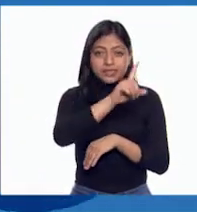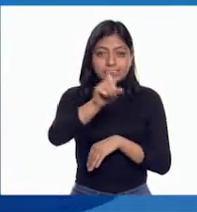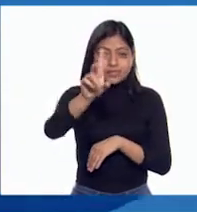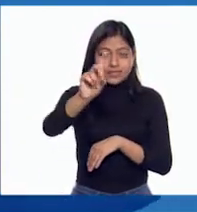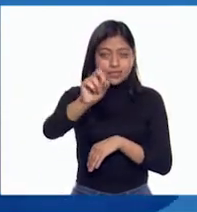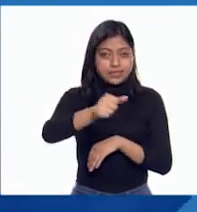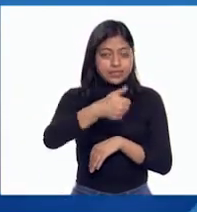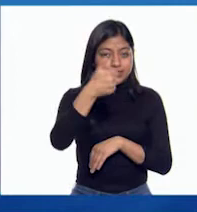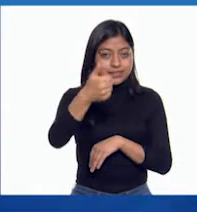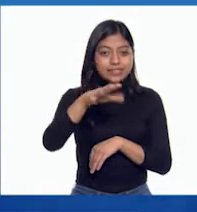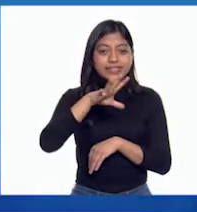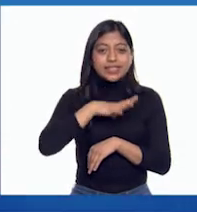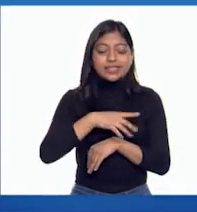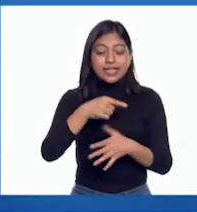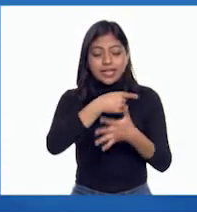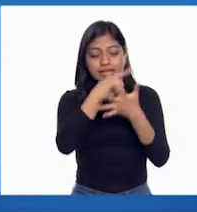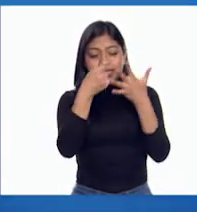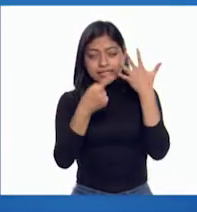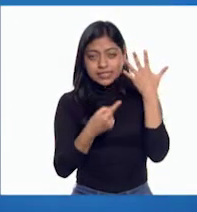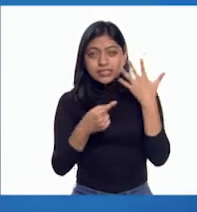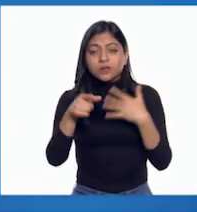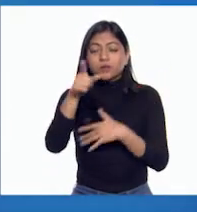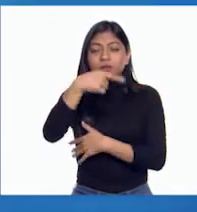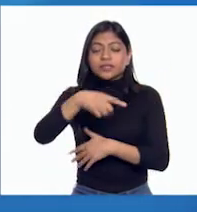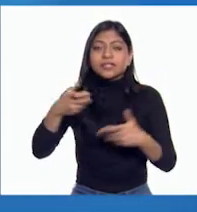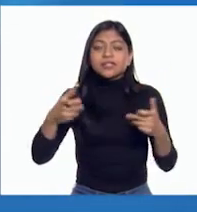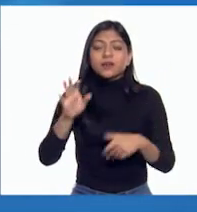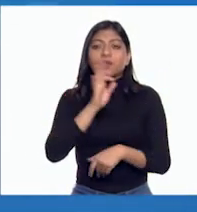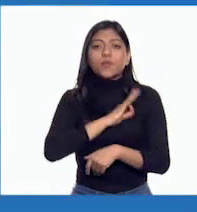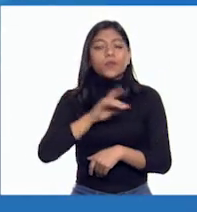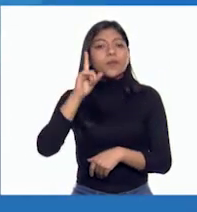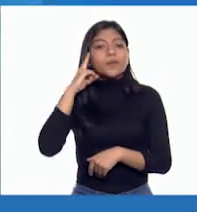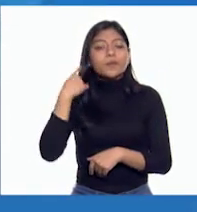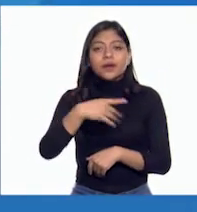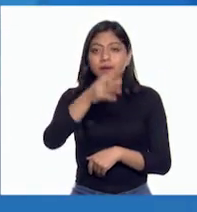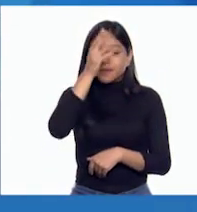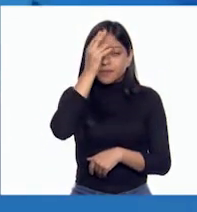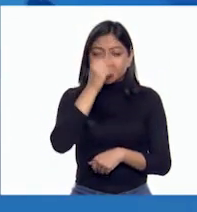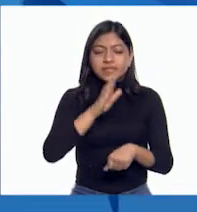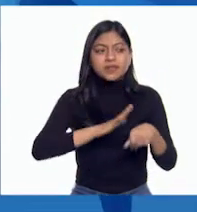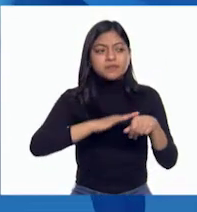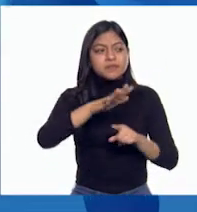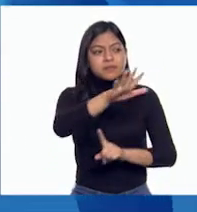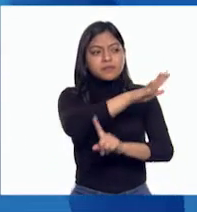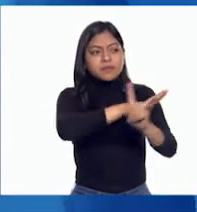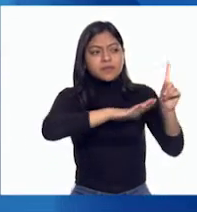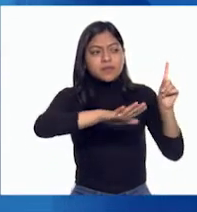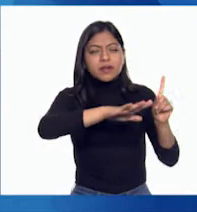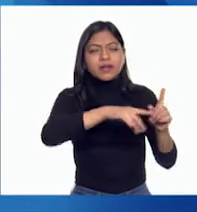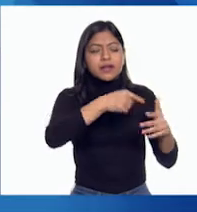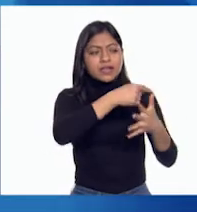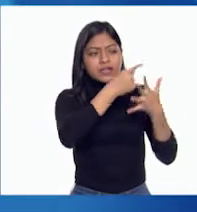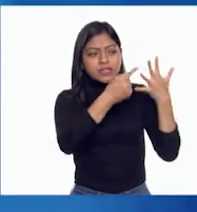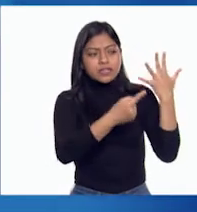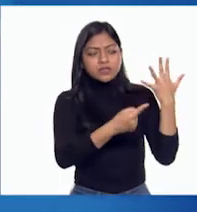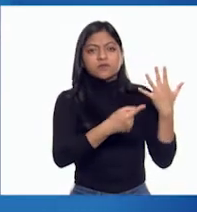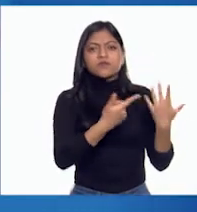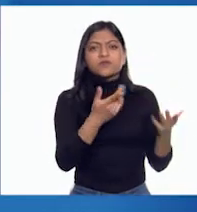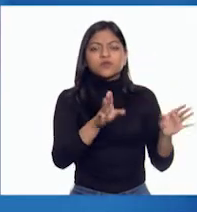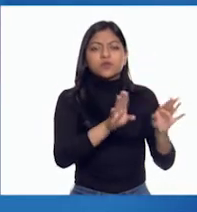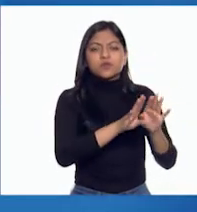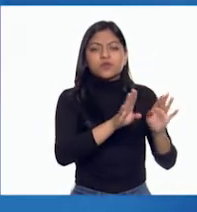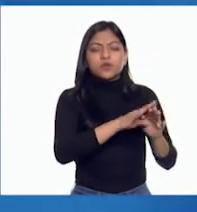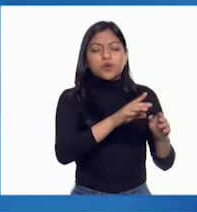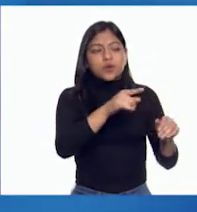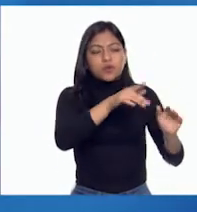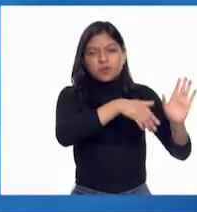136, hay algunas acciones que podemos llevar a cabo para conocer más sobre los problemas ambientales y así poder enfrentarlos mejor.